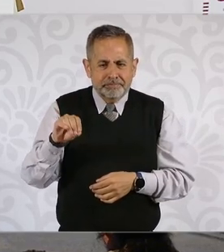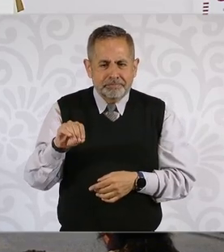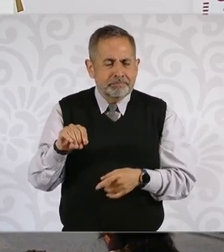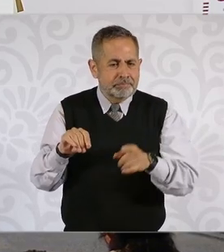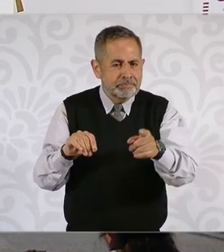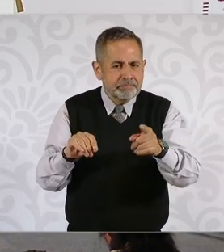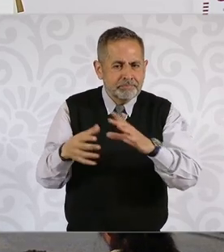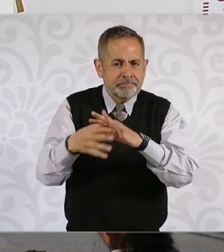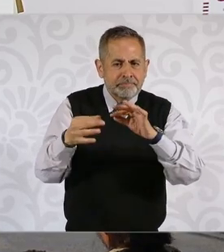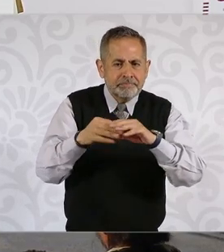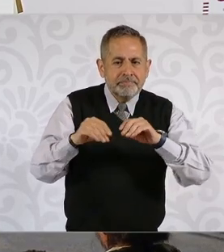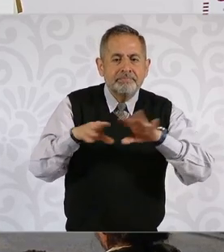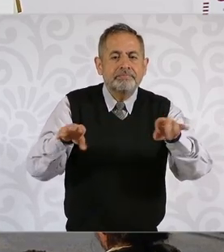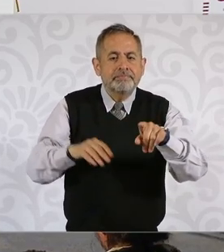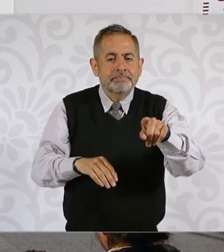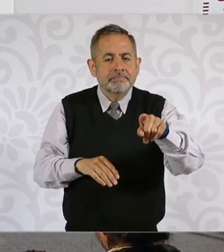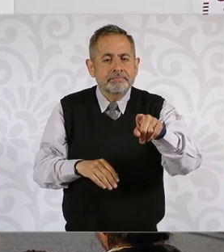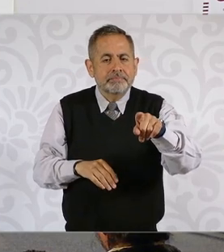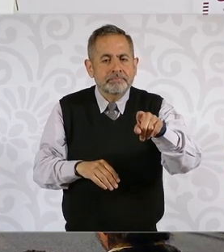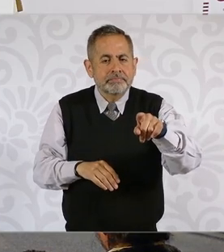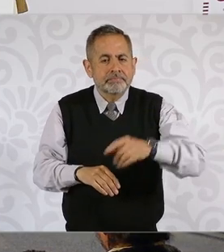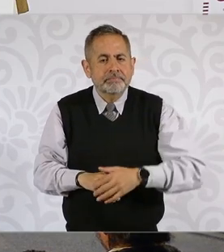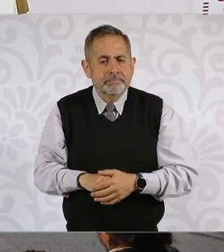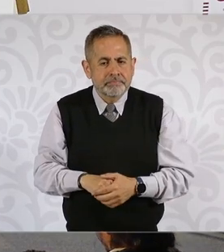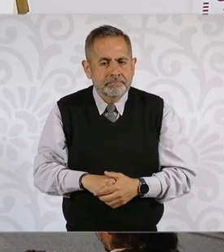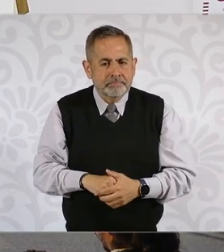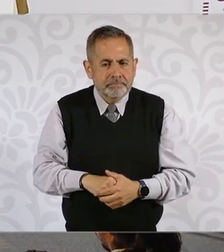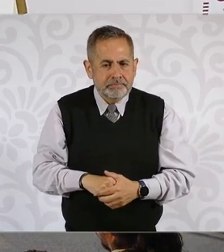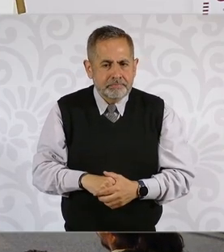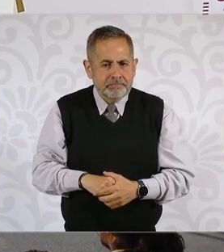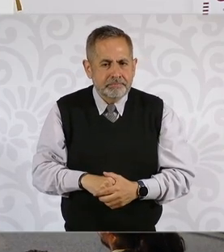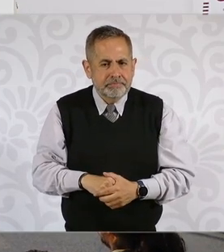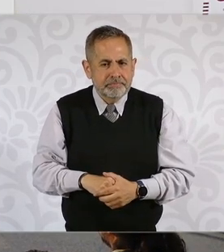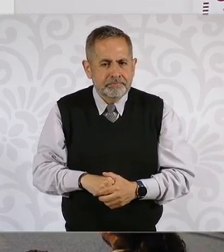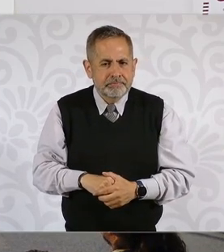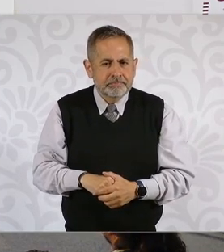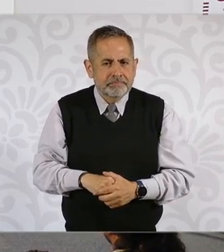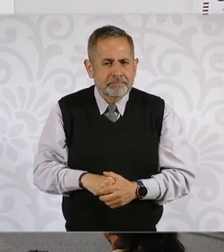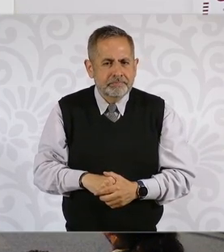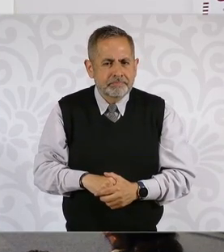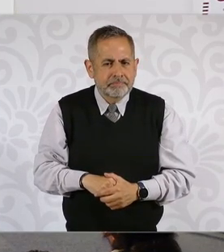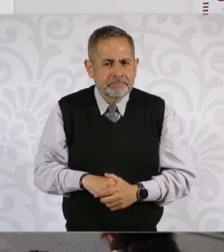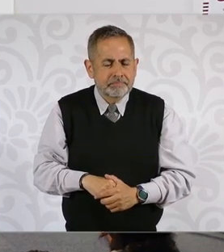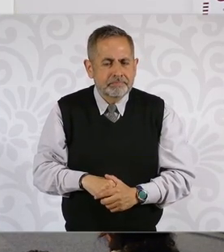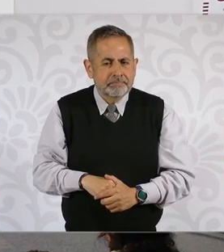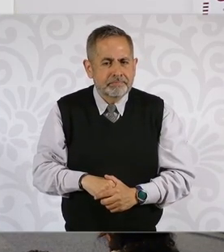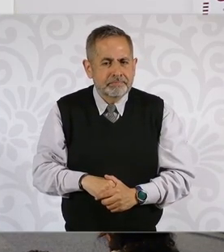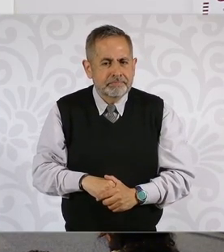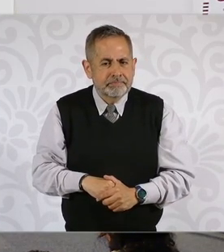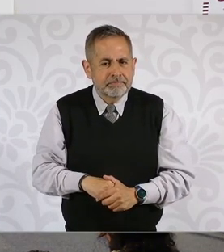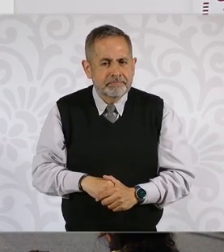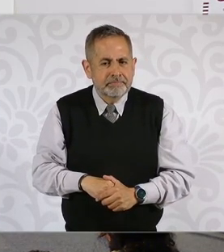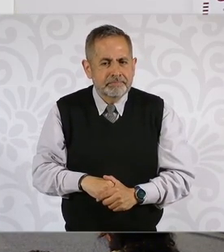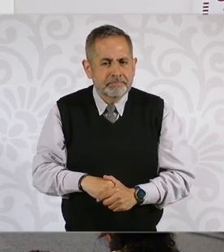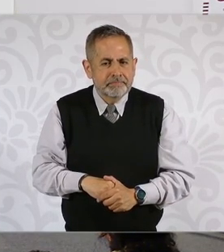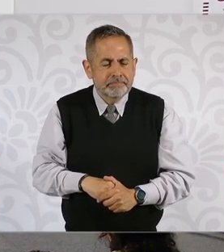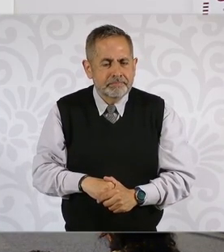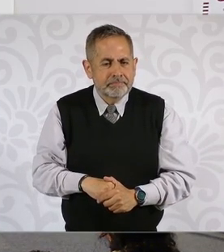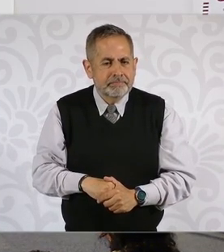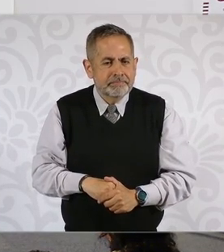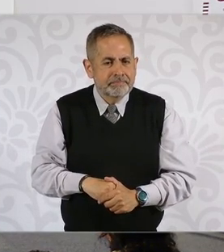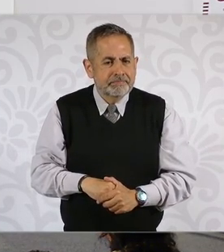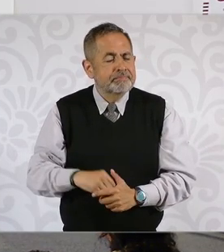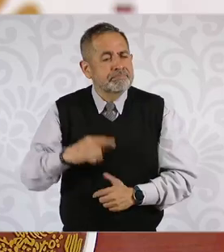se